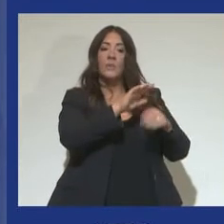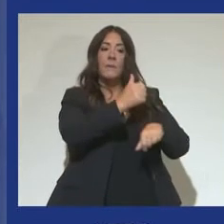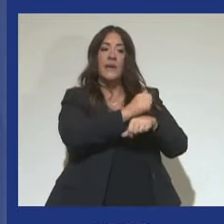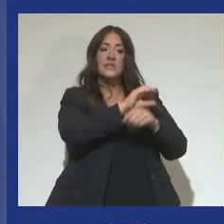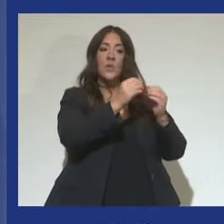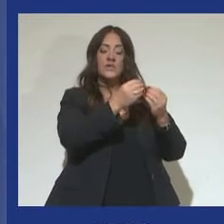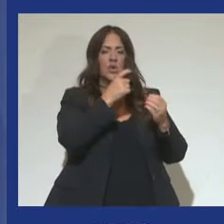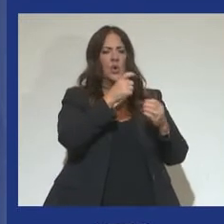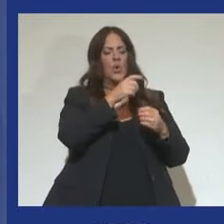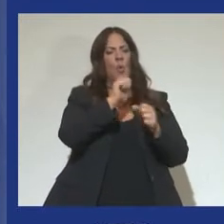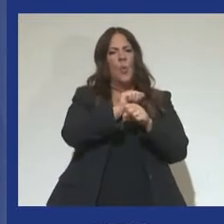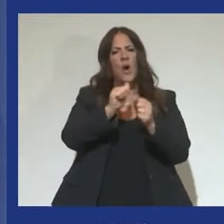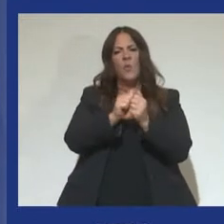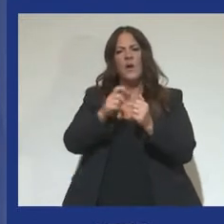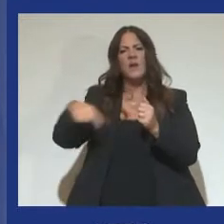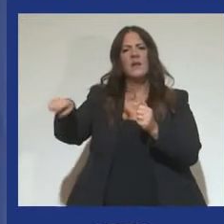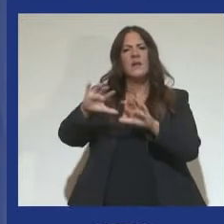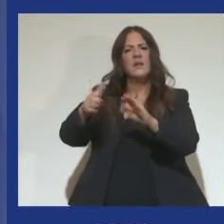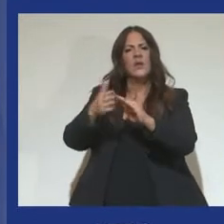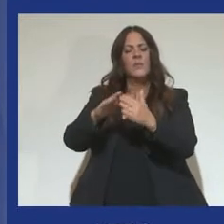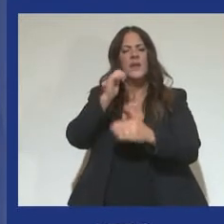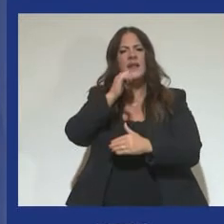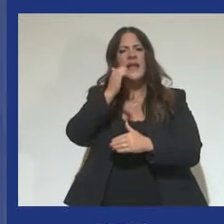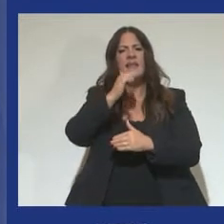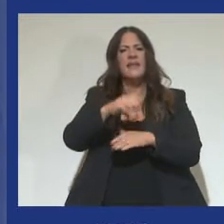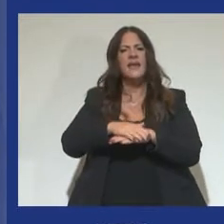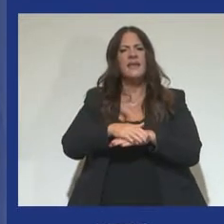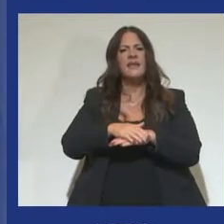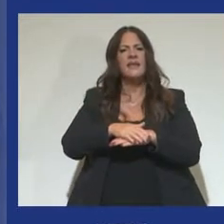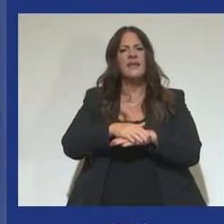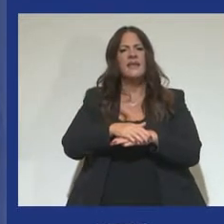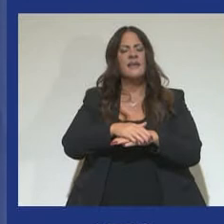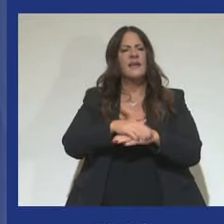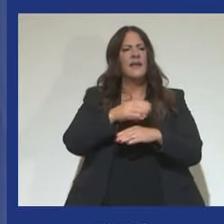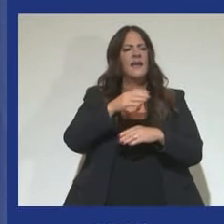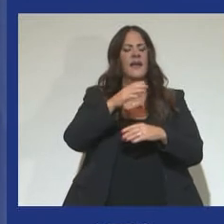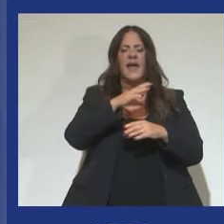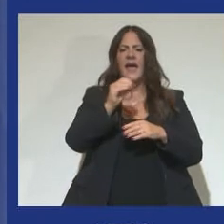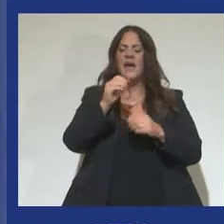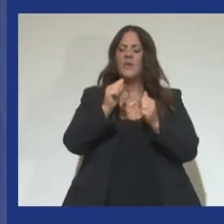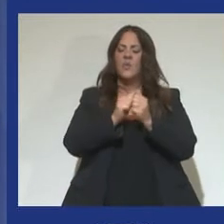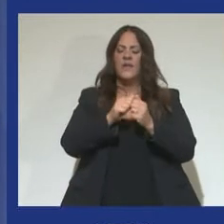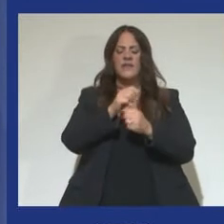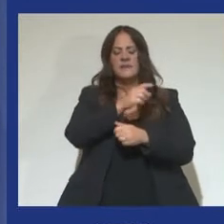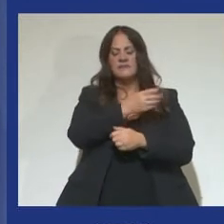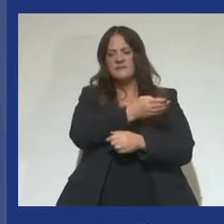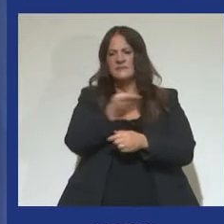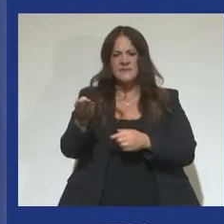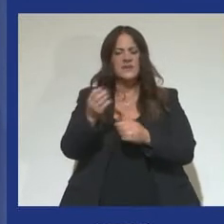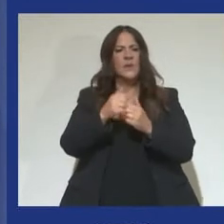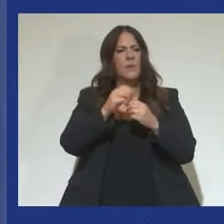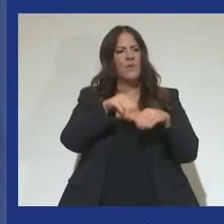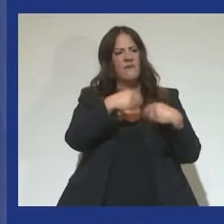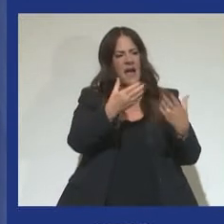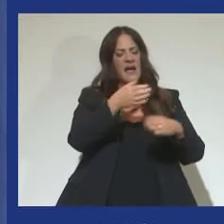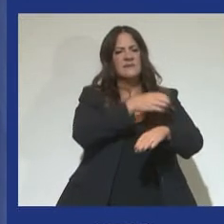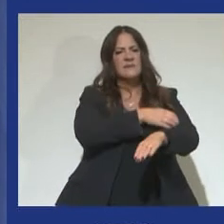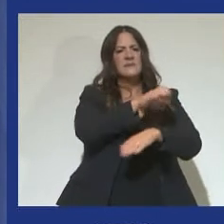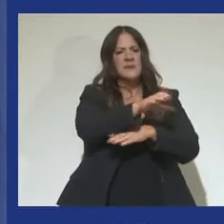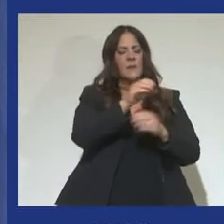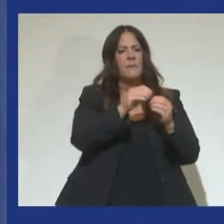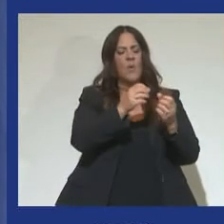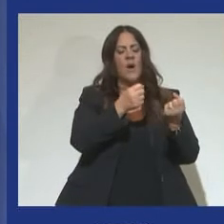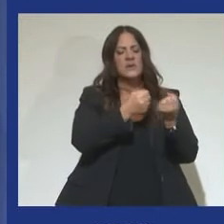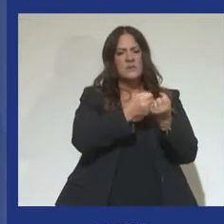que son mensajeros de confianza lo hicimos como recordarán directamente con personas de estatus mixto y personas que están aquí sin